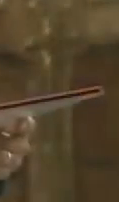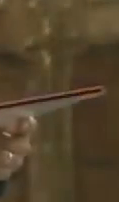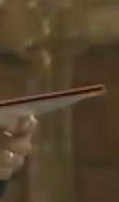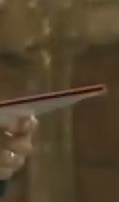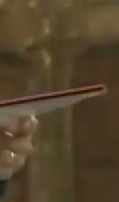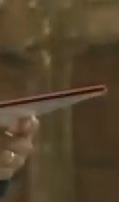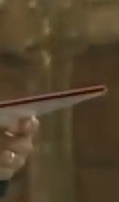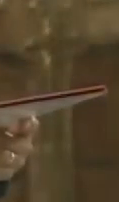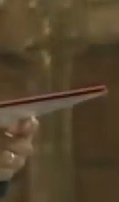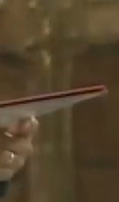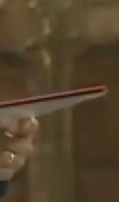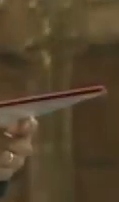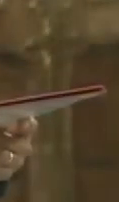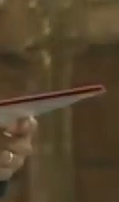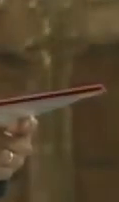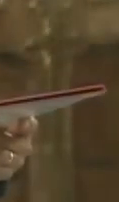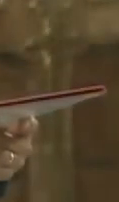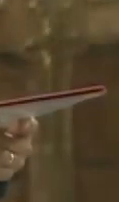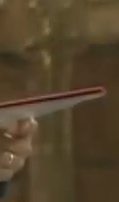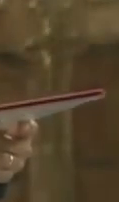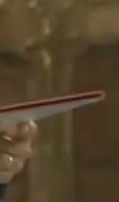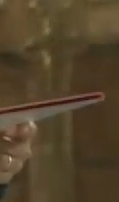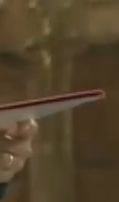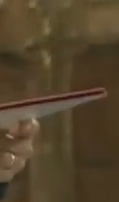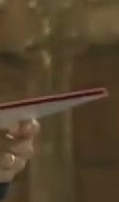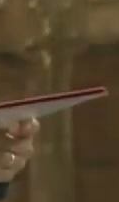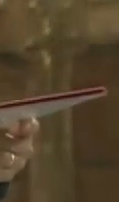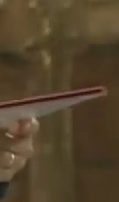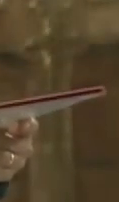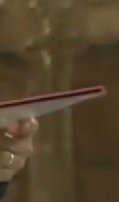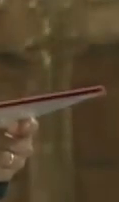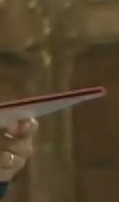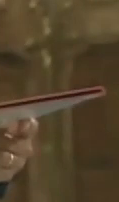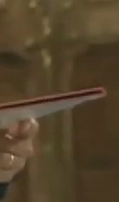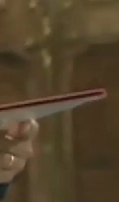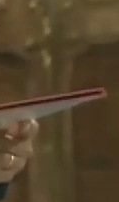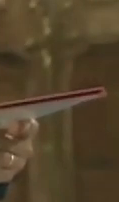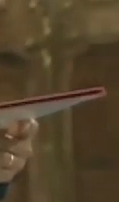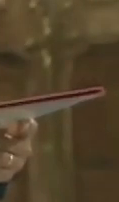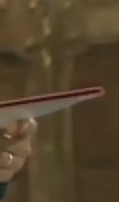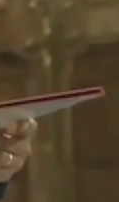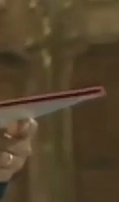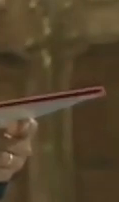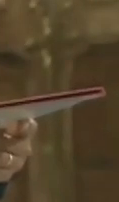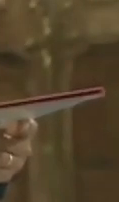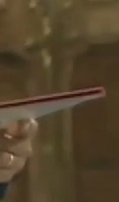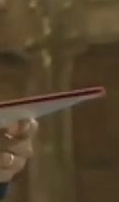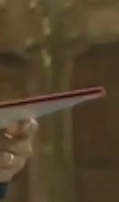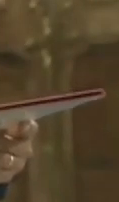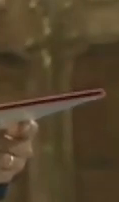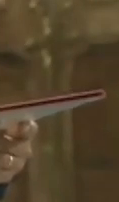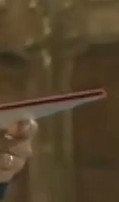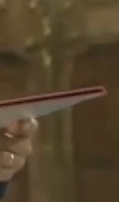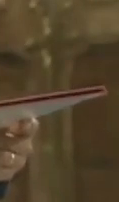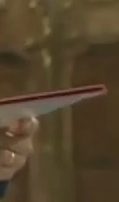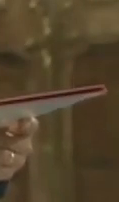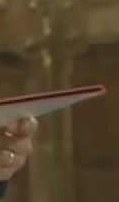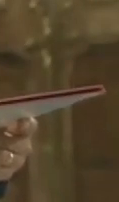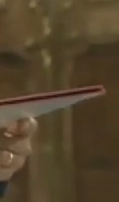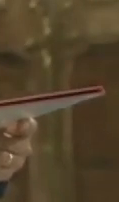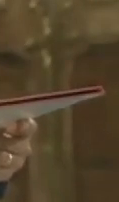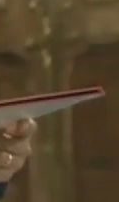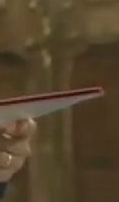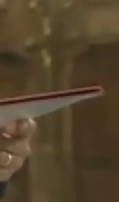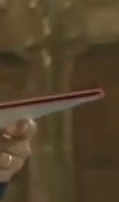Especialmente en el sector económico y comercial, el volumen del comercio bilateral en 2022